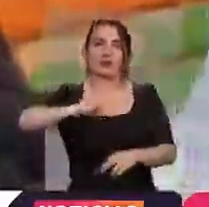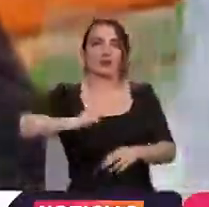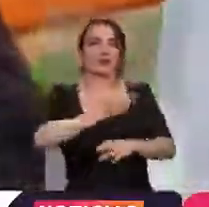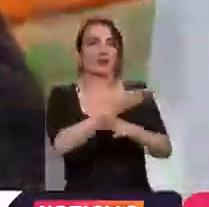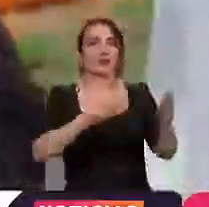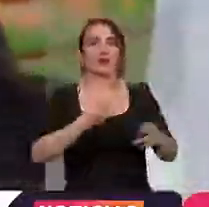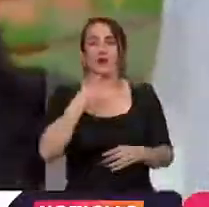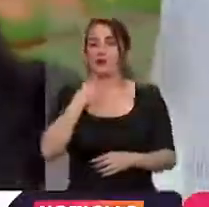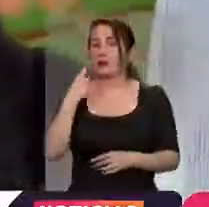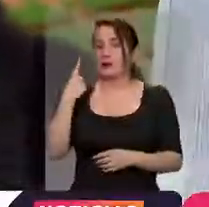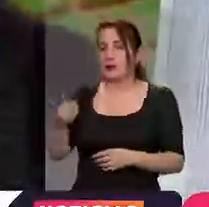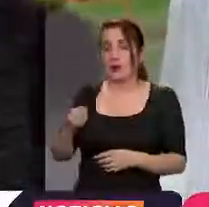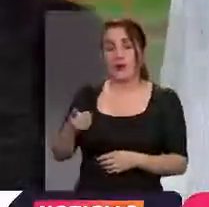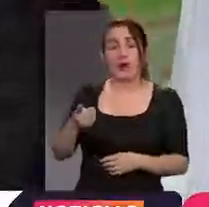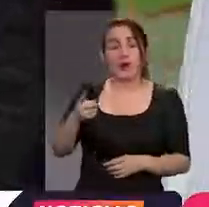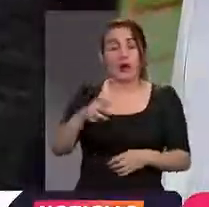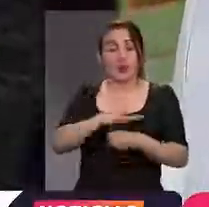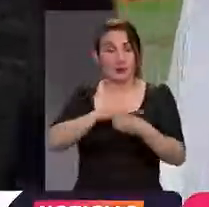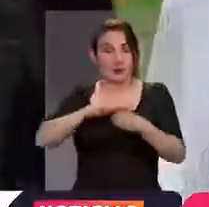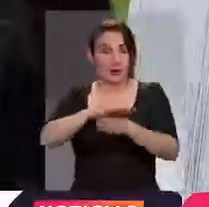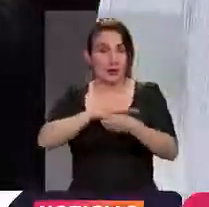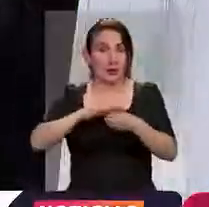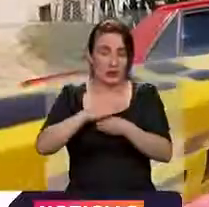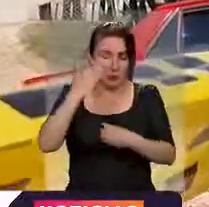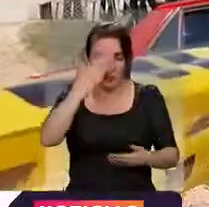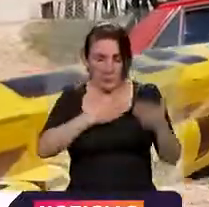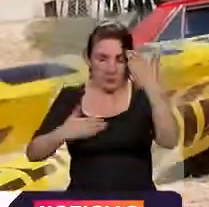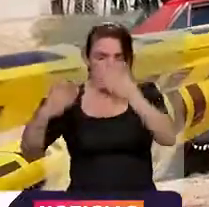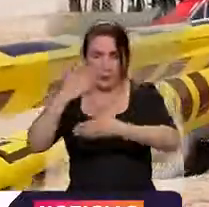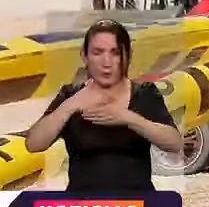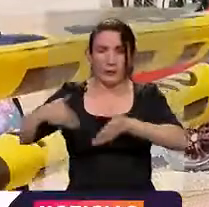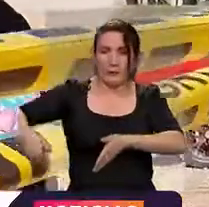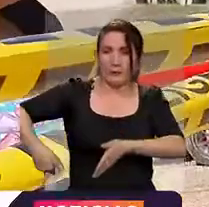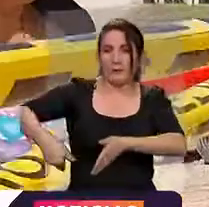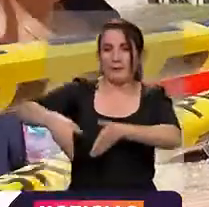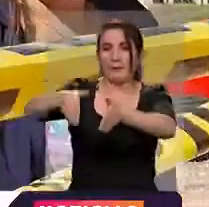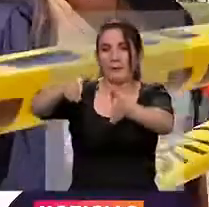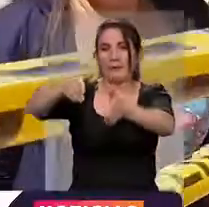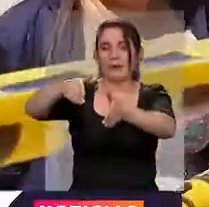y confirmó que, aunque la situación está en estudio, la vía en mención